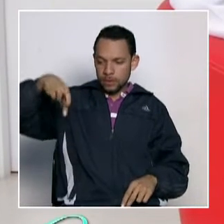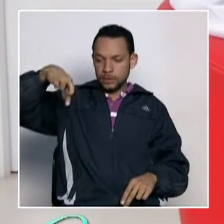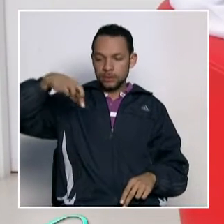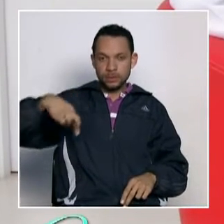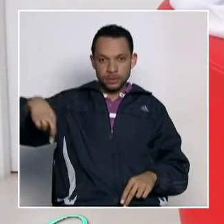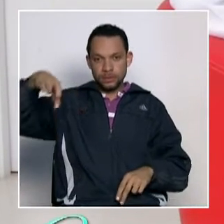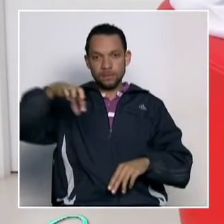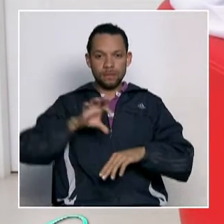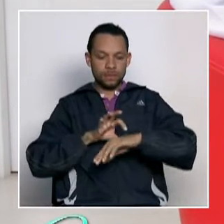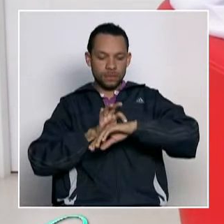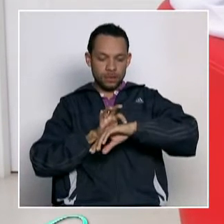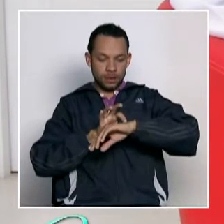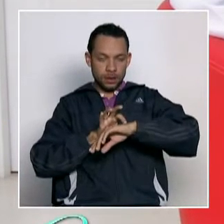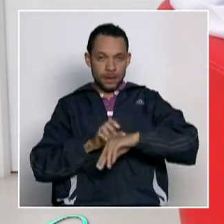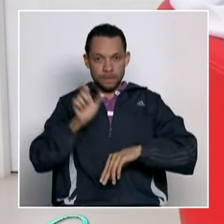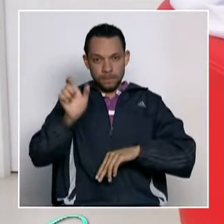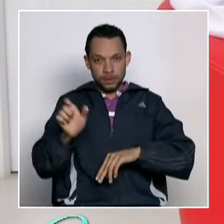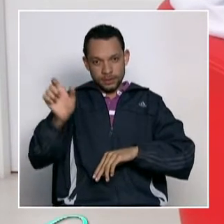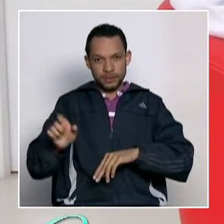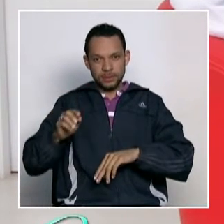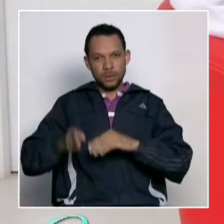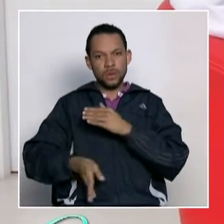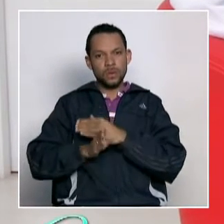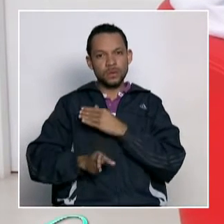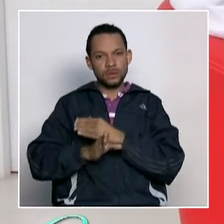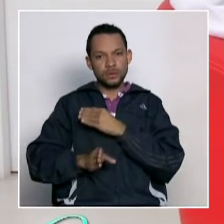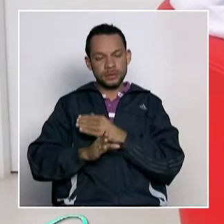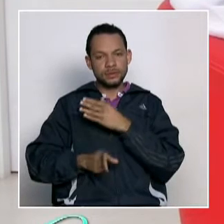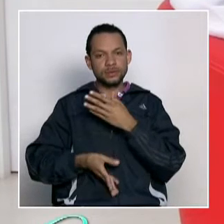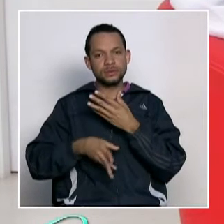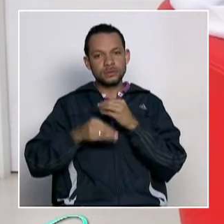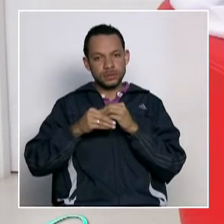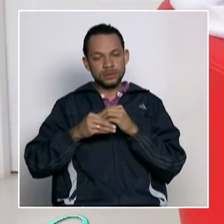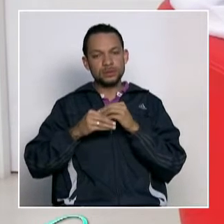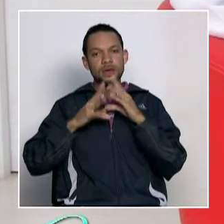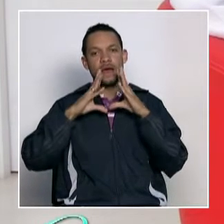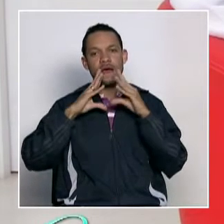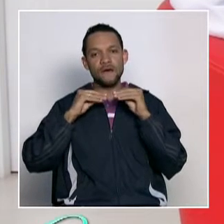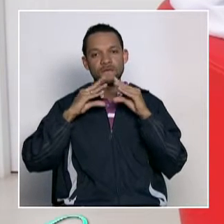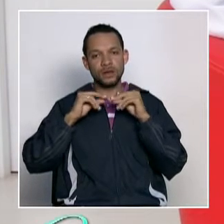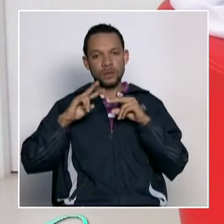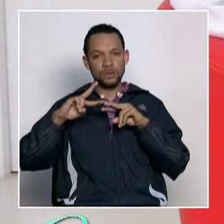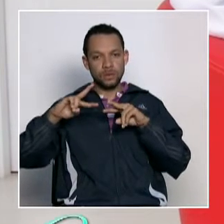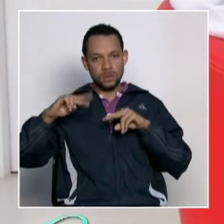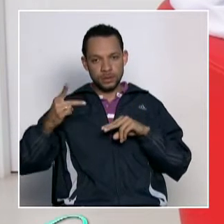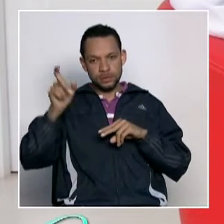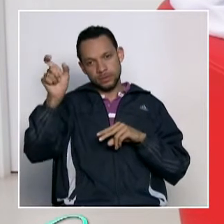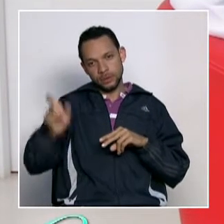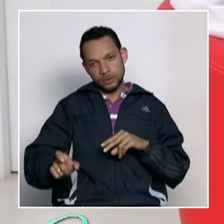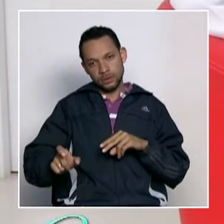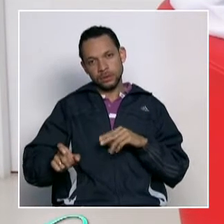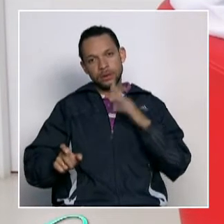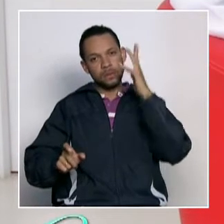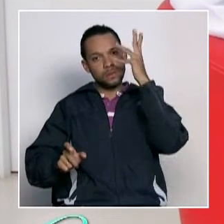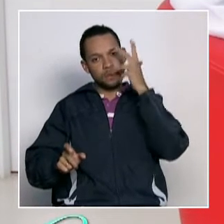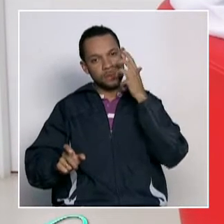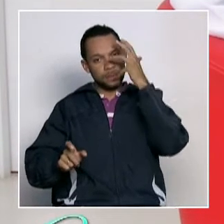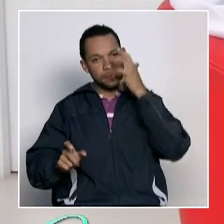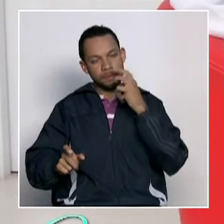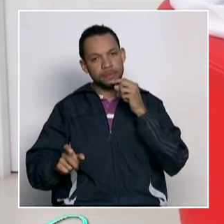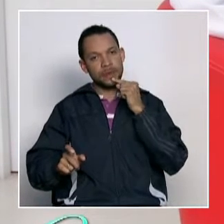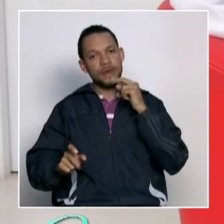caso de la odontología neurofocal, vamos a compartir con todos ustedes otra experiencia clínica con